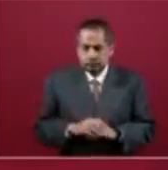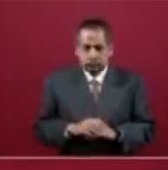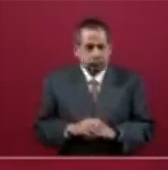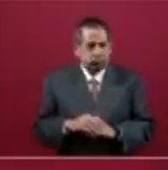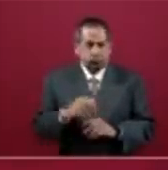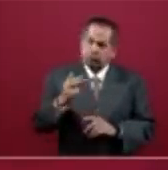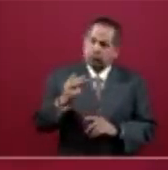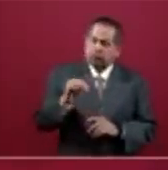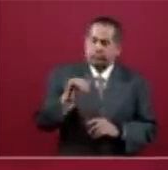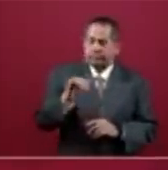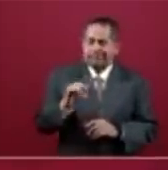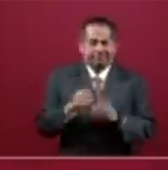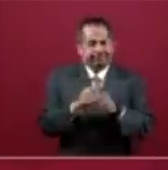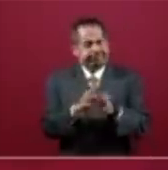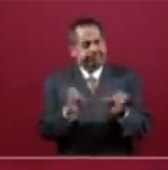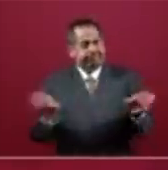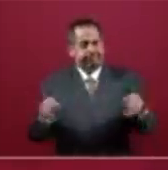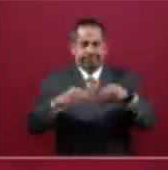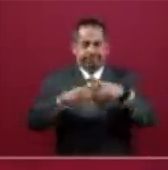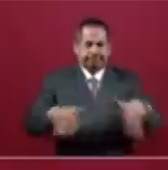humanismo.